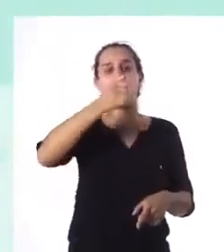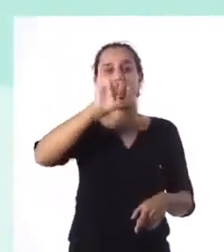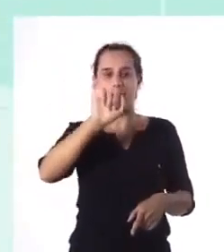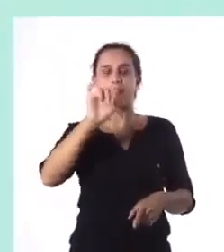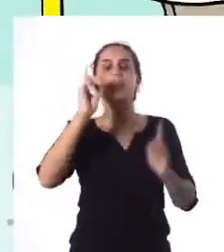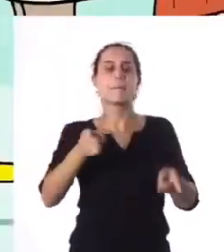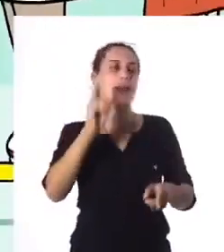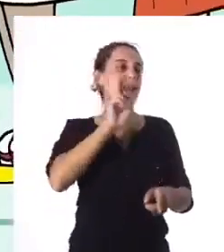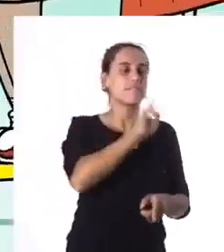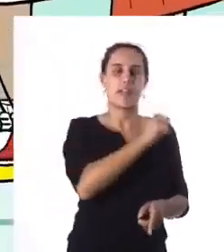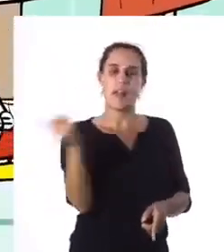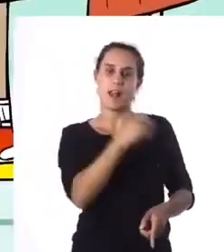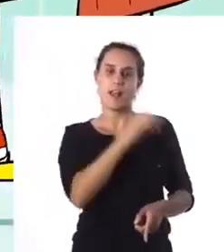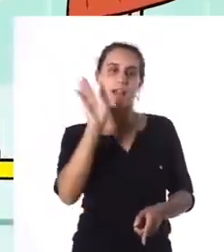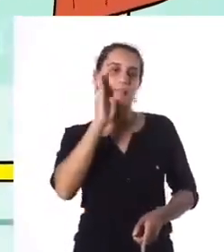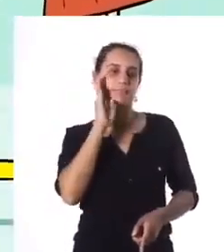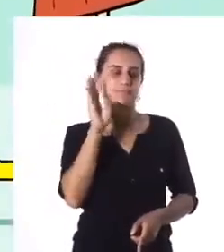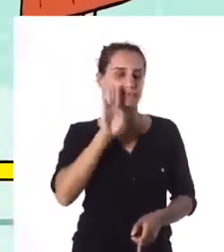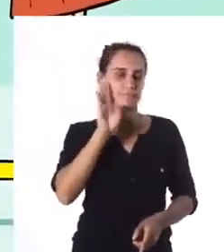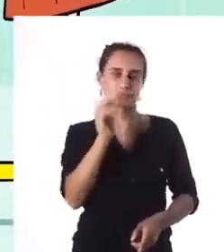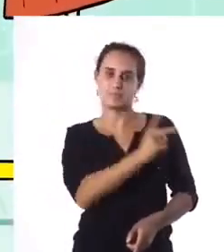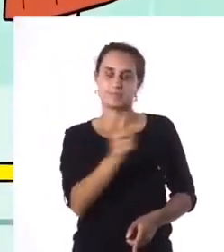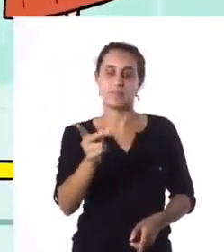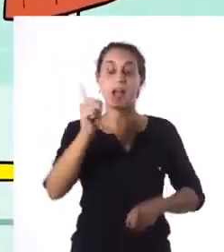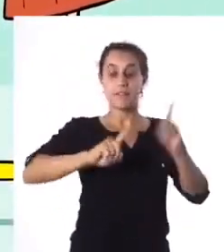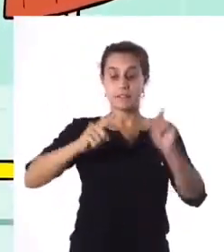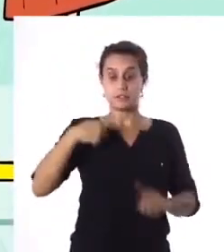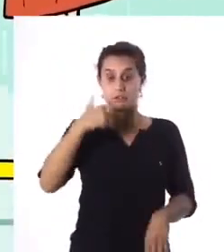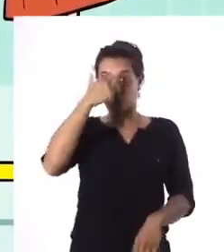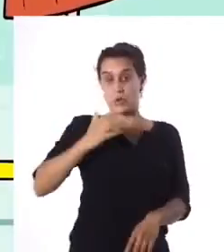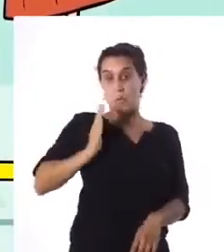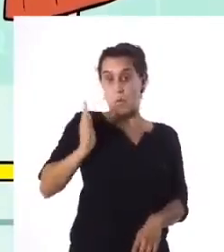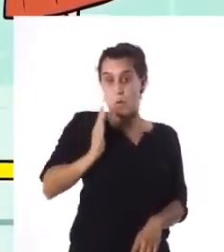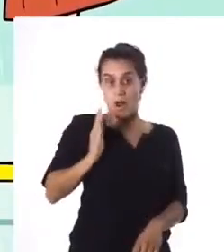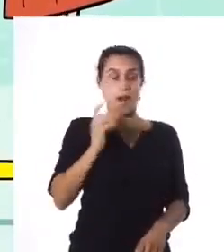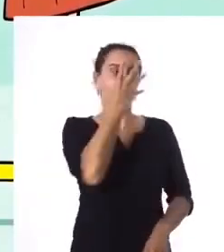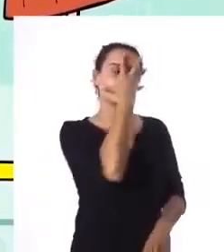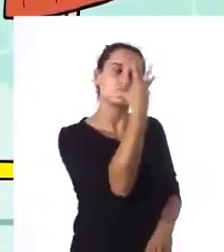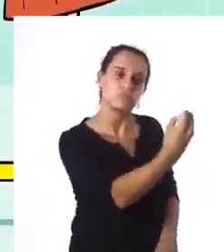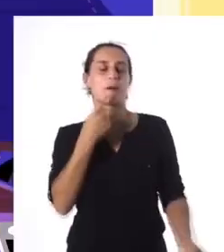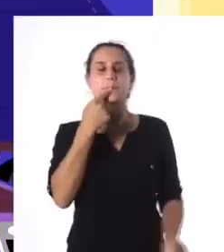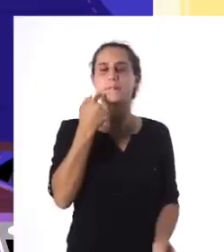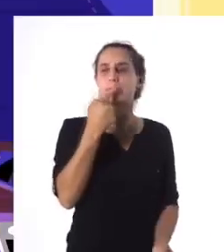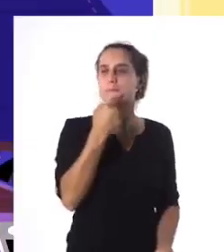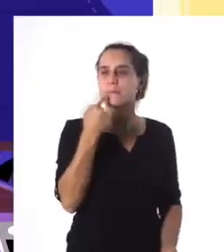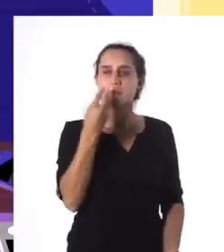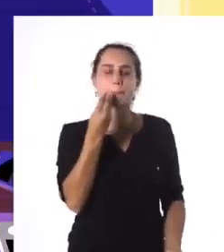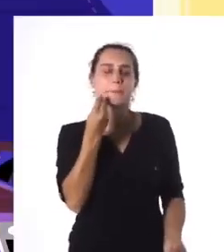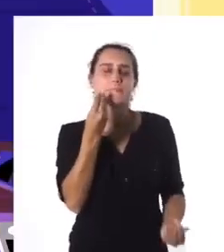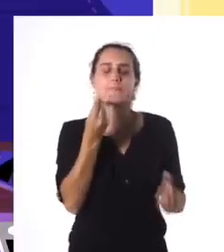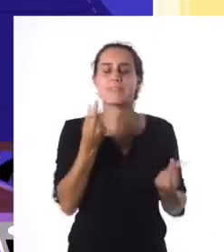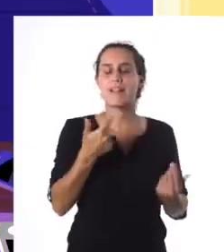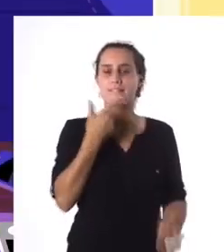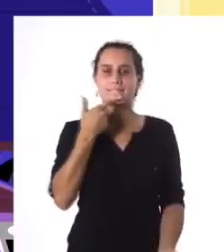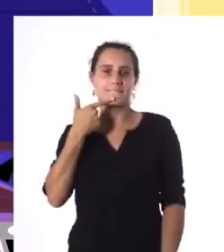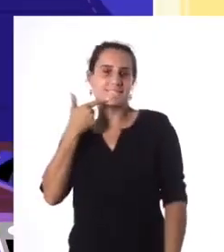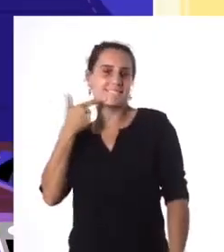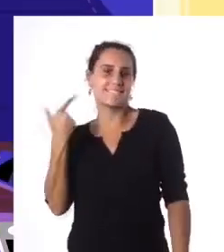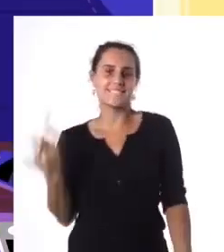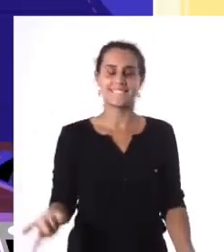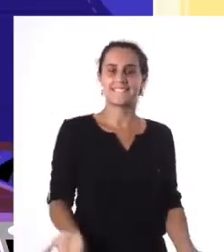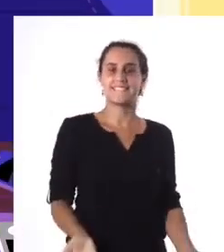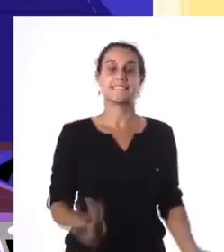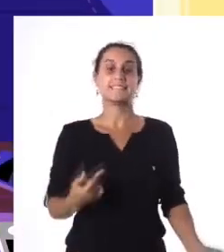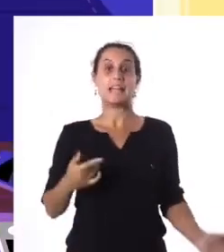grupos conservadores forma parte de la currícula aprobada por el mismo MINED para las guías de autoaprendizaje. Por su parte, la coordinadora del